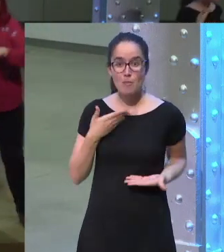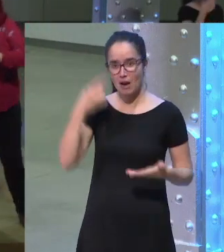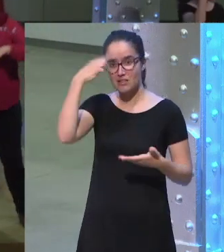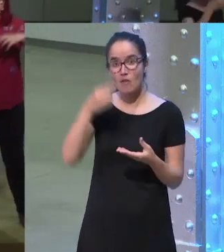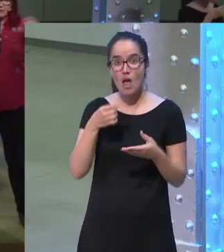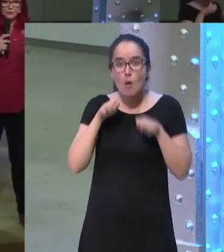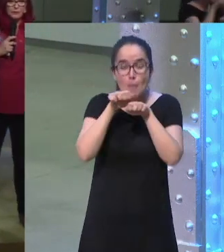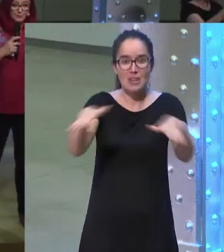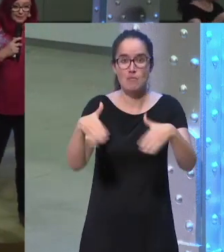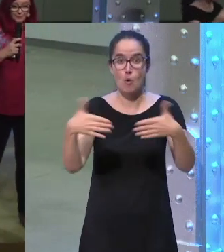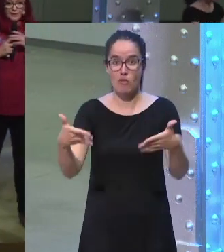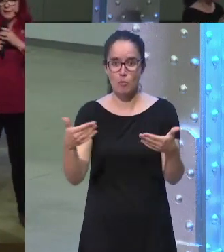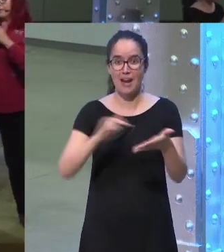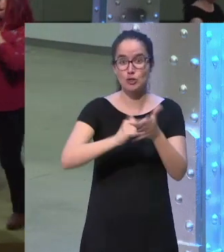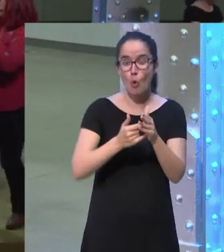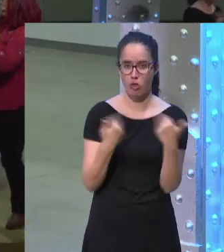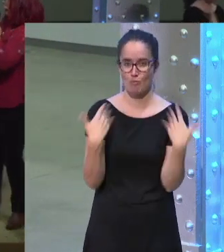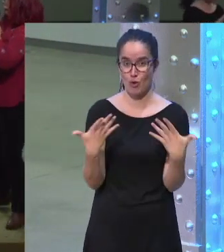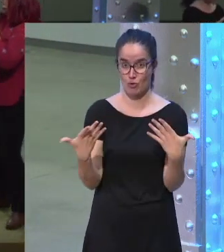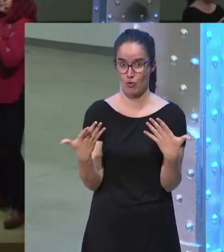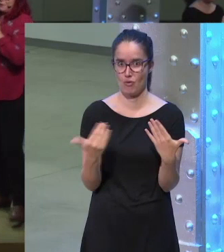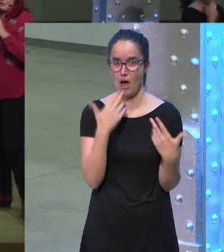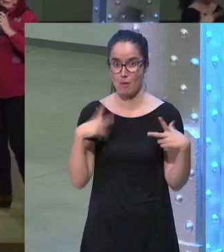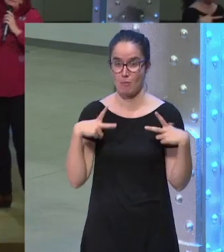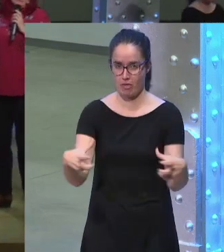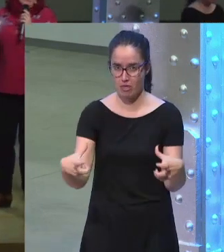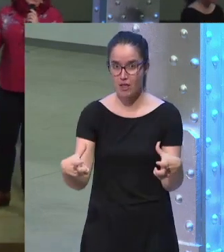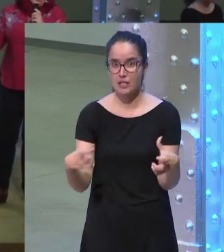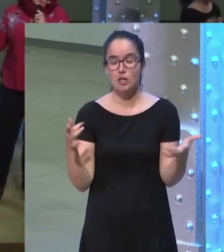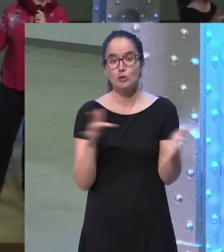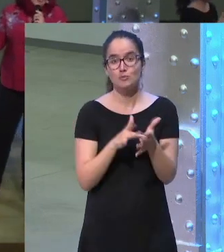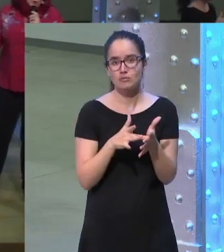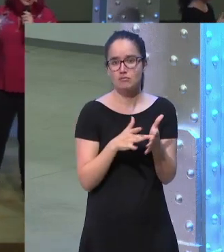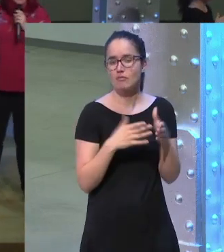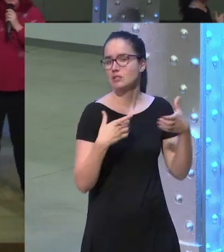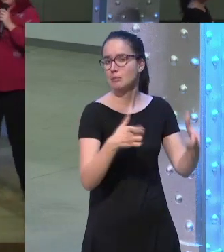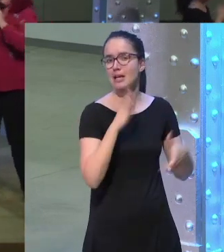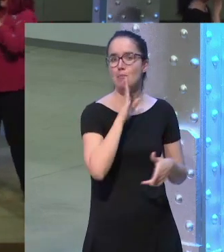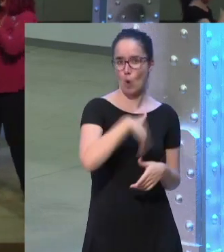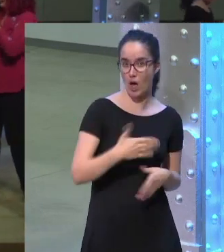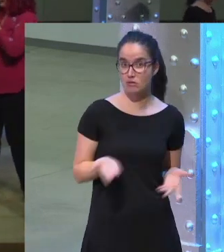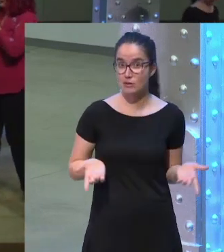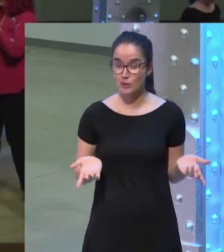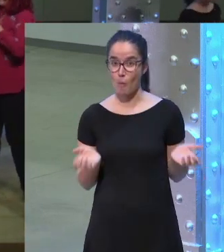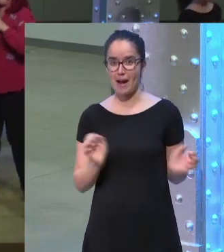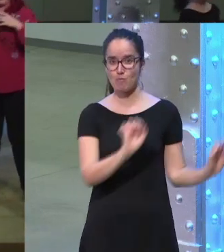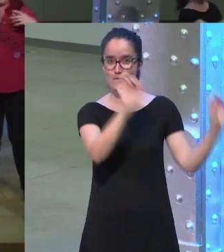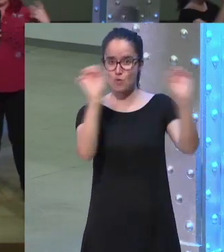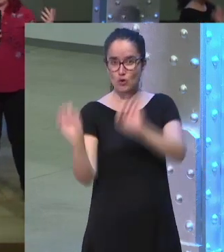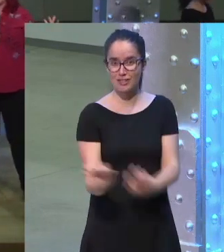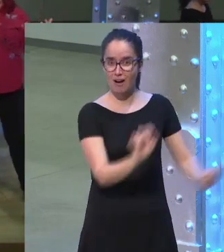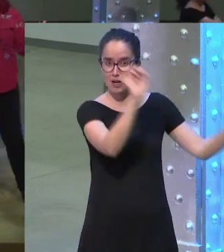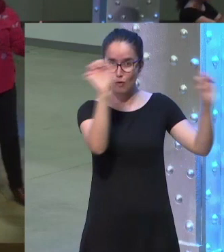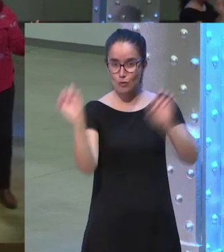y a poner métodos de atención temprana. Pero esa es la parte chula, ¿no? O también para protegerlos en el